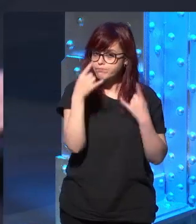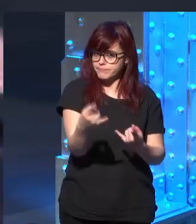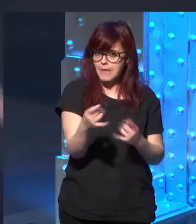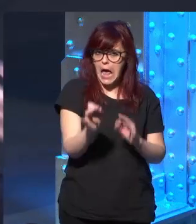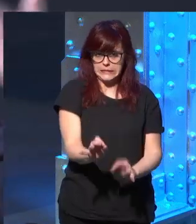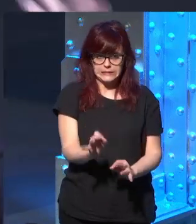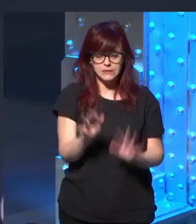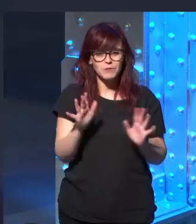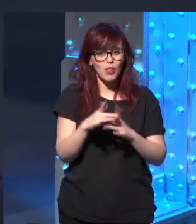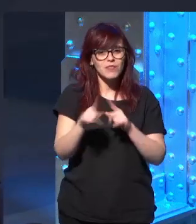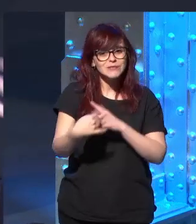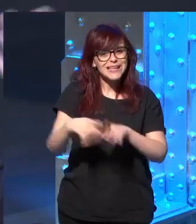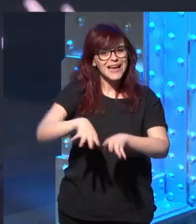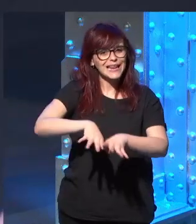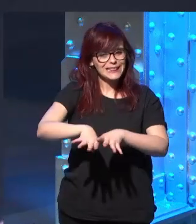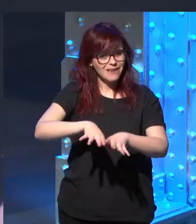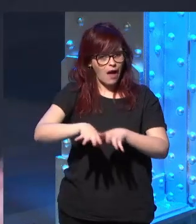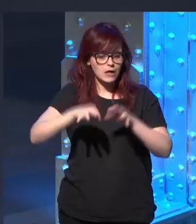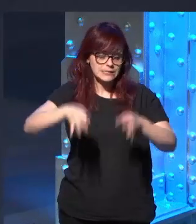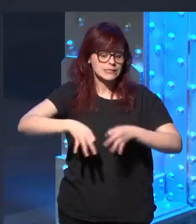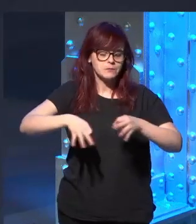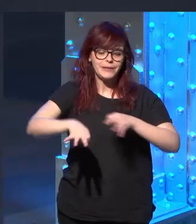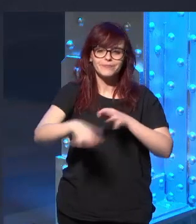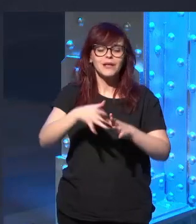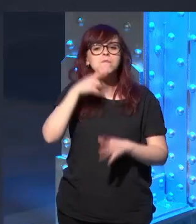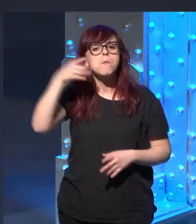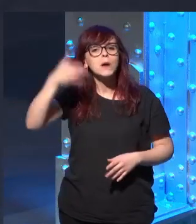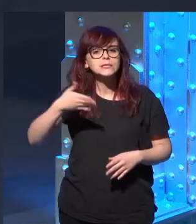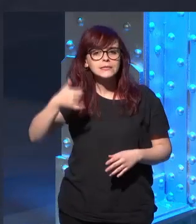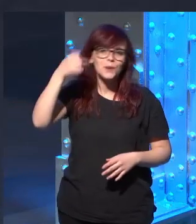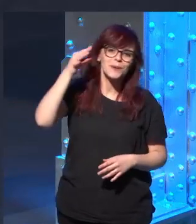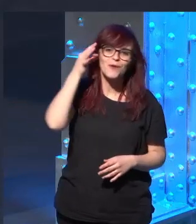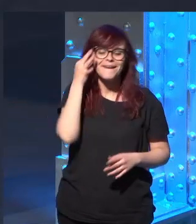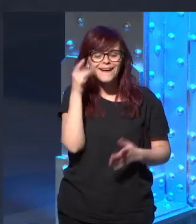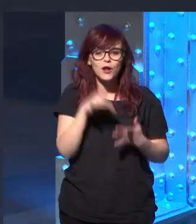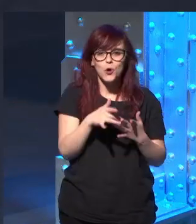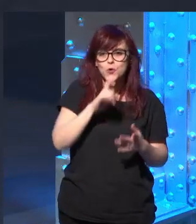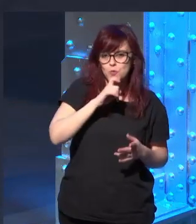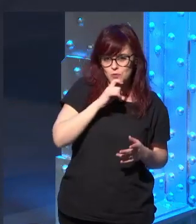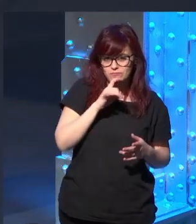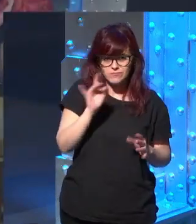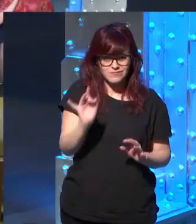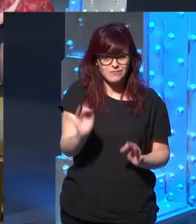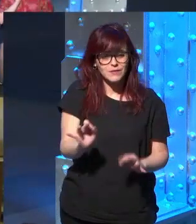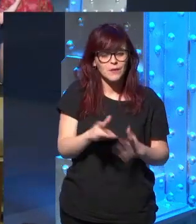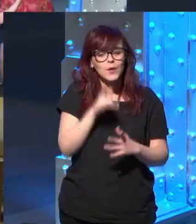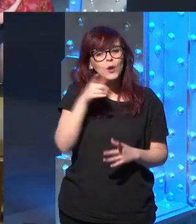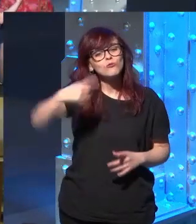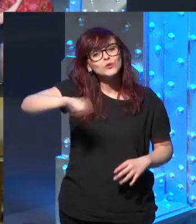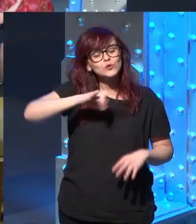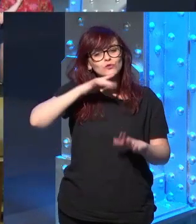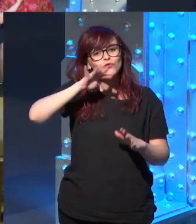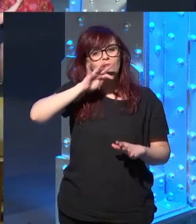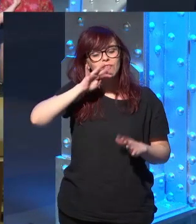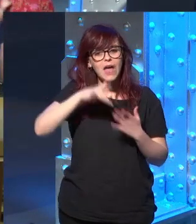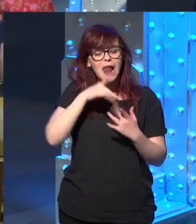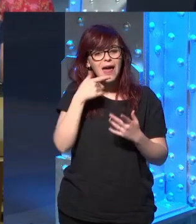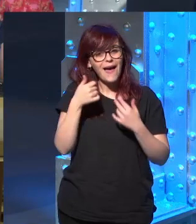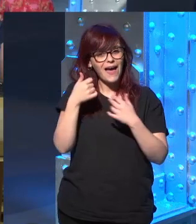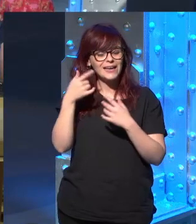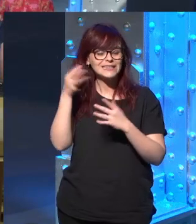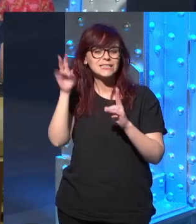eso siempre en la crítica pesa. ¿Y a vosotros os ha condicionado también? ¿Os sigue pesando? ¿Os condiciona? Yo, ¿cómo? Yo es que